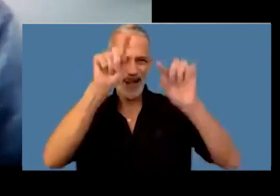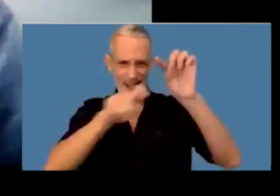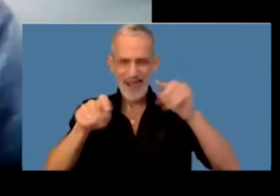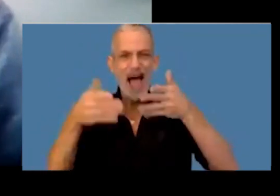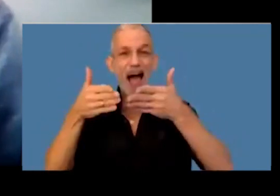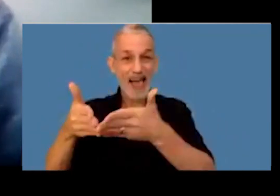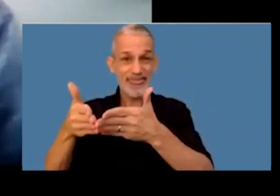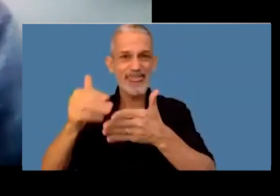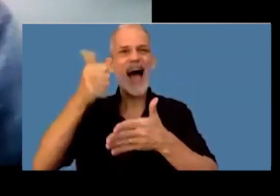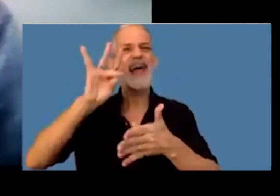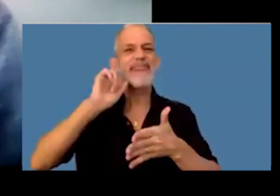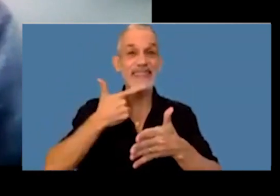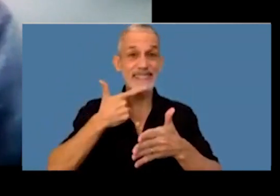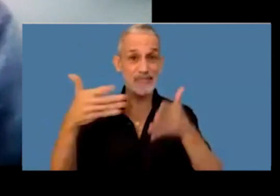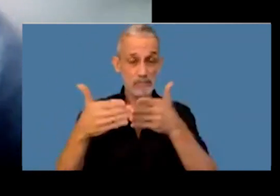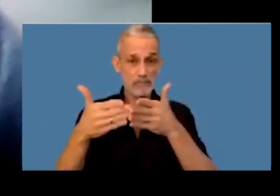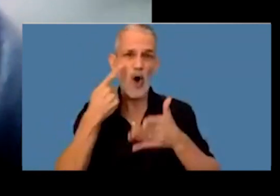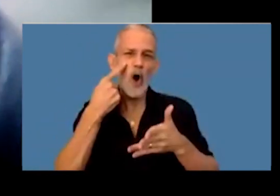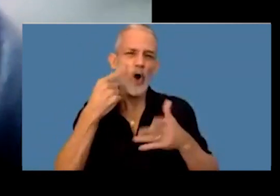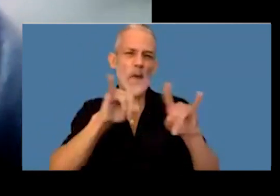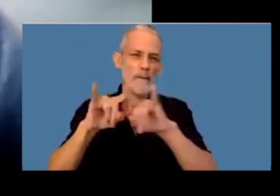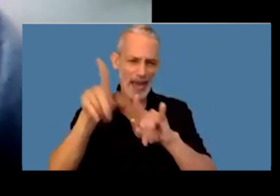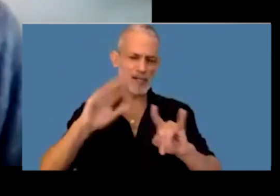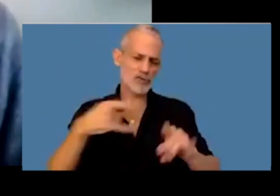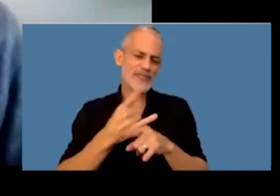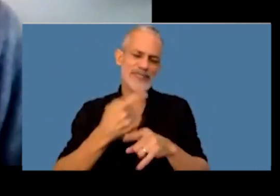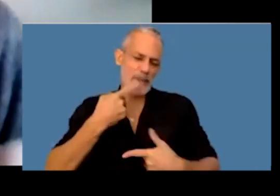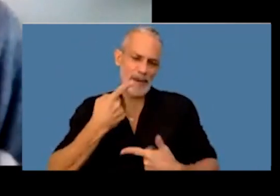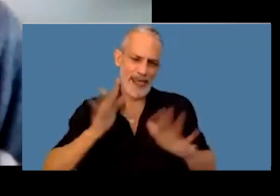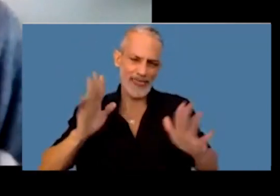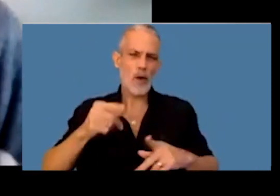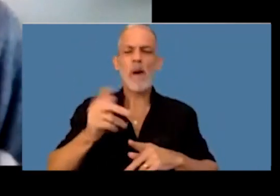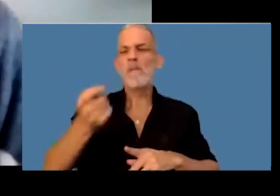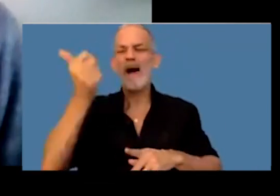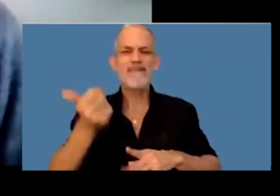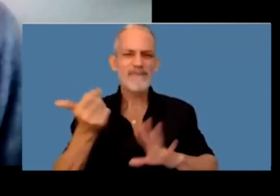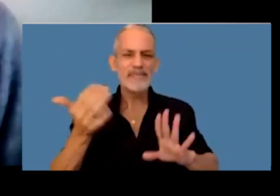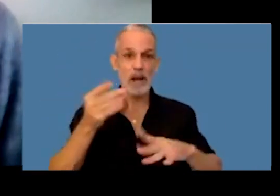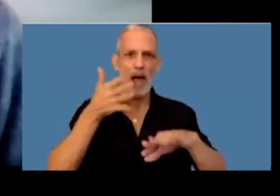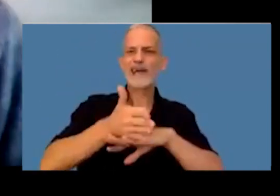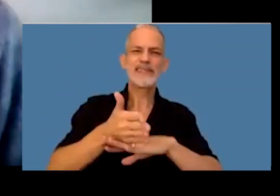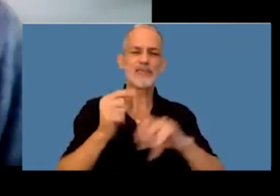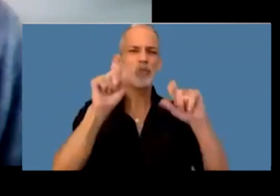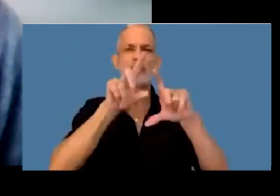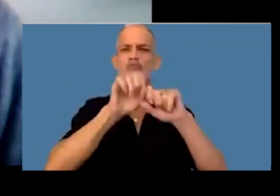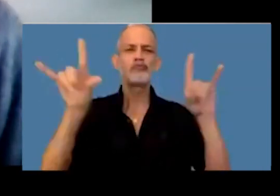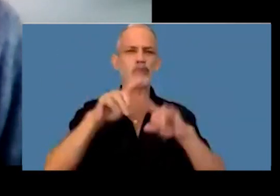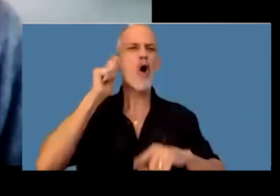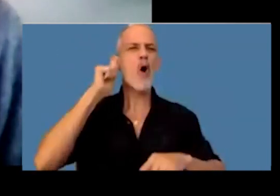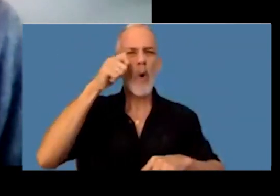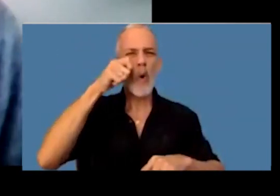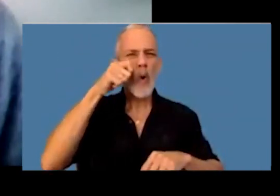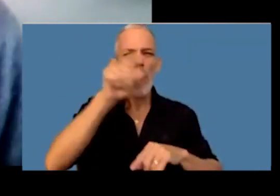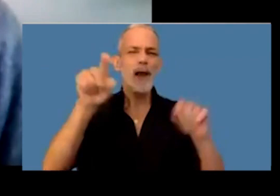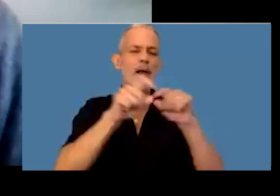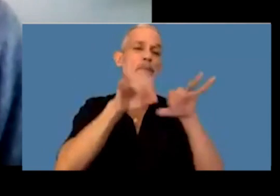ustedes, no sé si conocen la página, si no yo siempre digo lo mismo para facilitar al acceso, digo, en Google colocan cómo obtener certificado